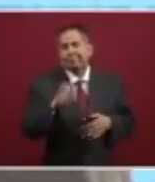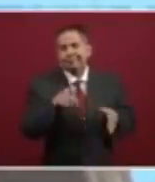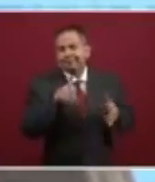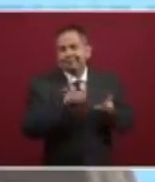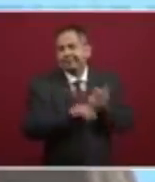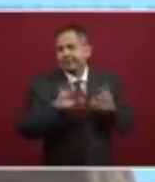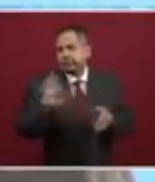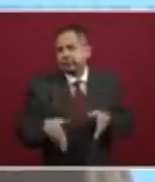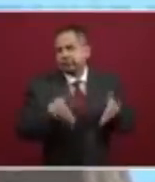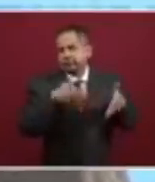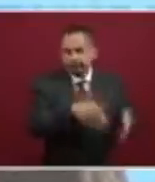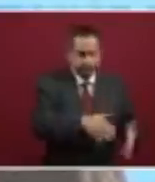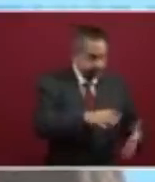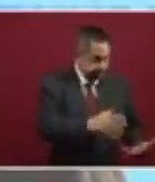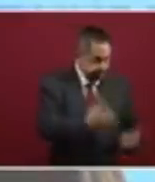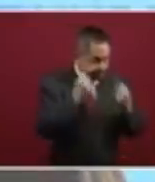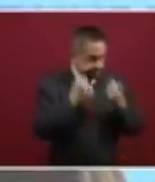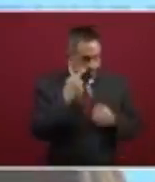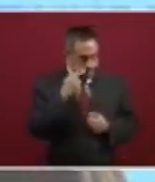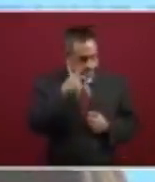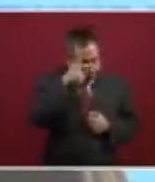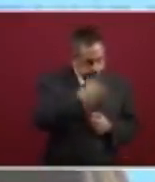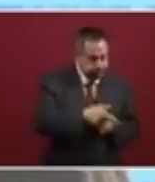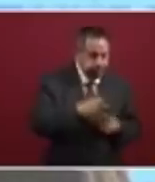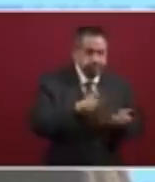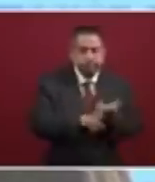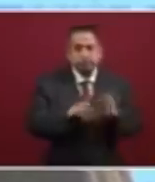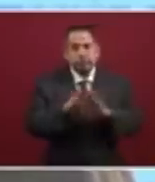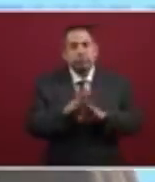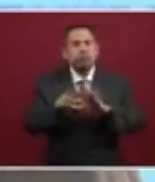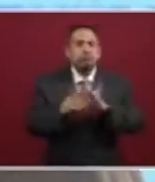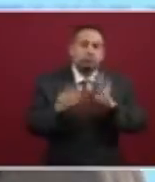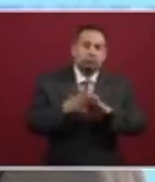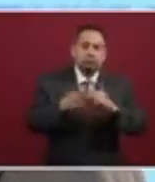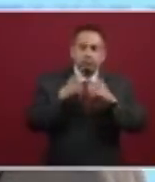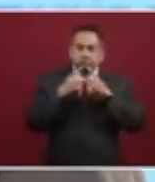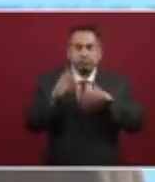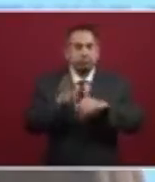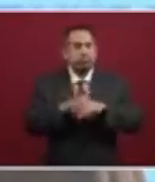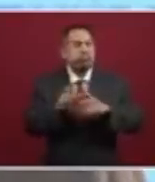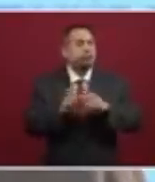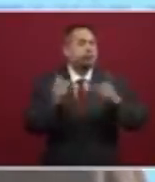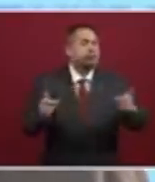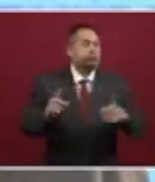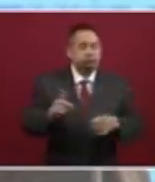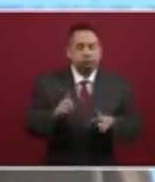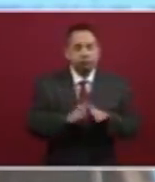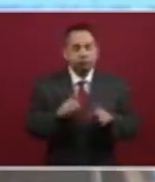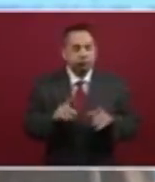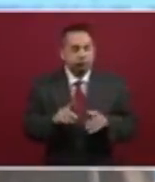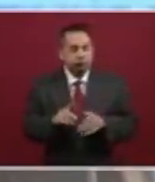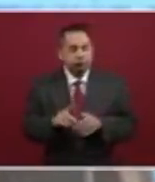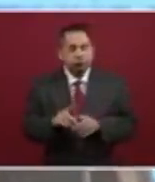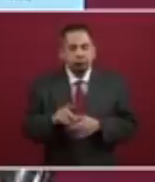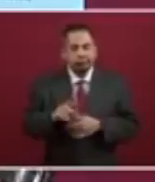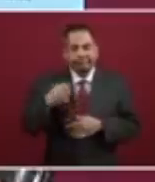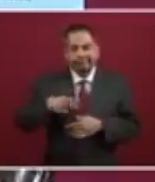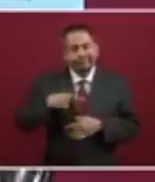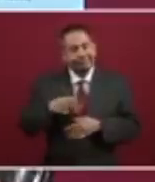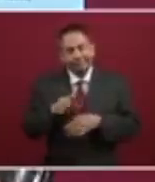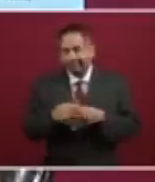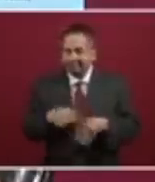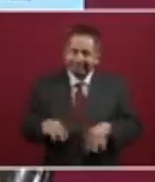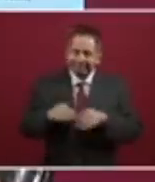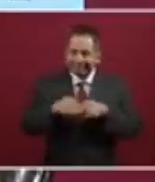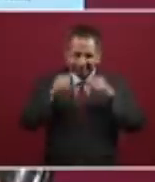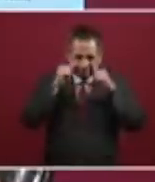desarrollar las capacidades institucionales, infraestructura, equipamiento, el desarrollo de recursos humanos, queremos dar prioridad